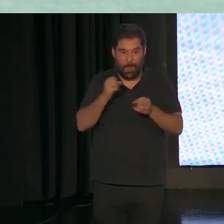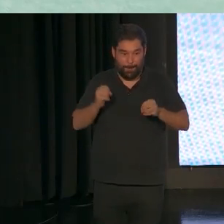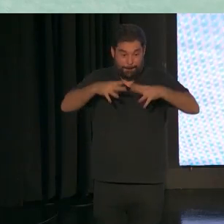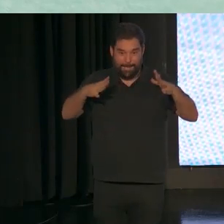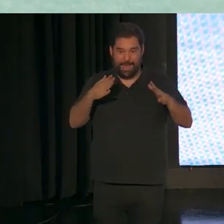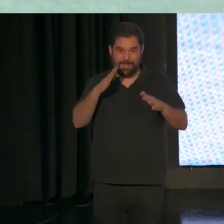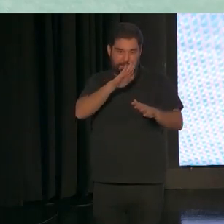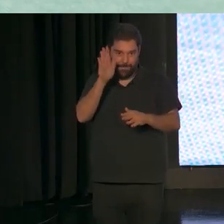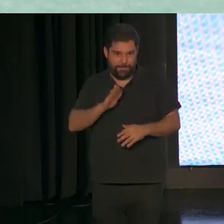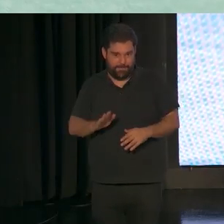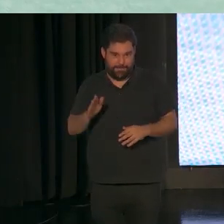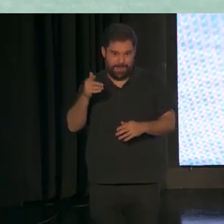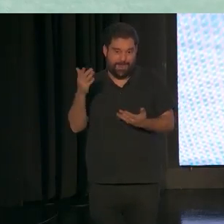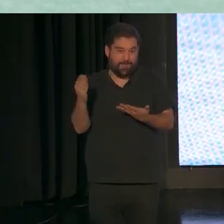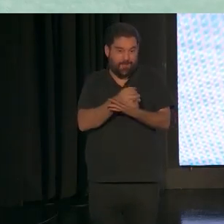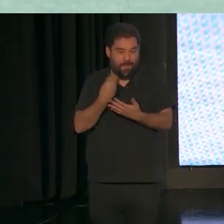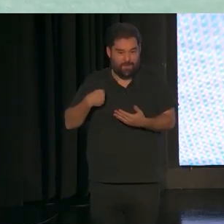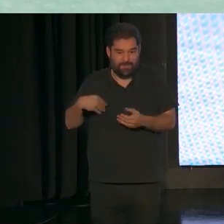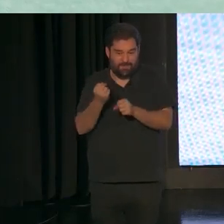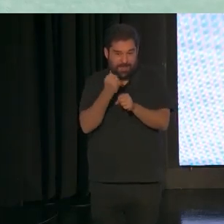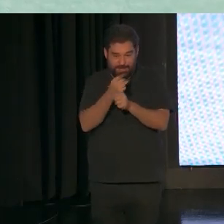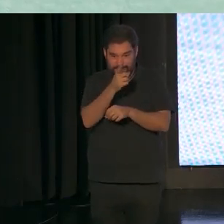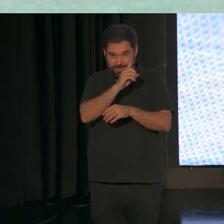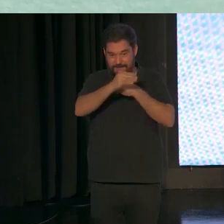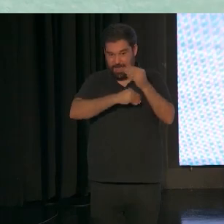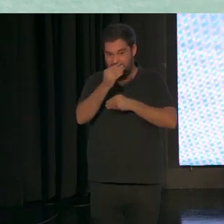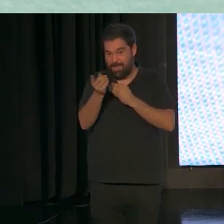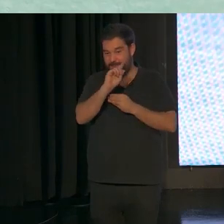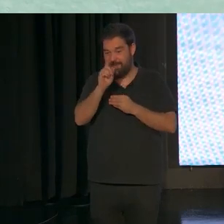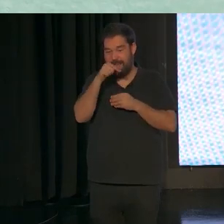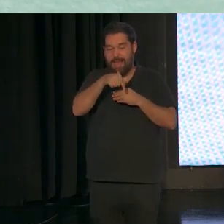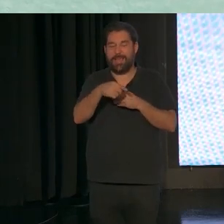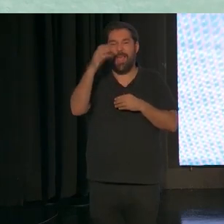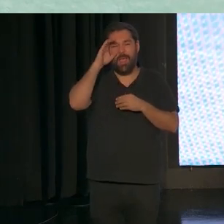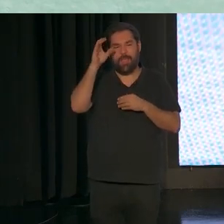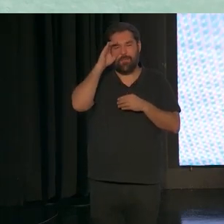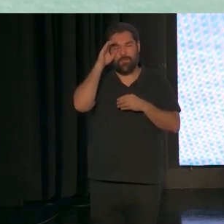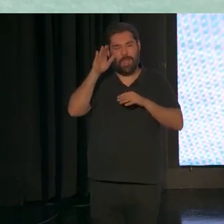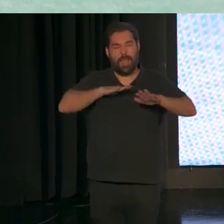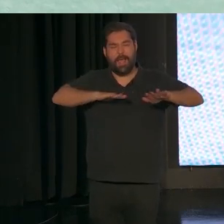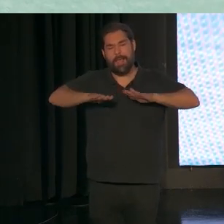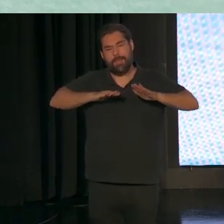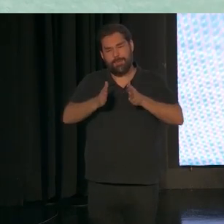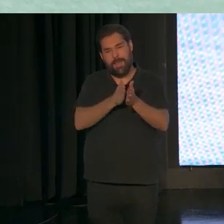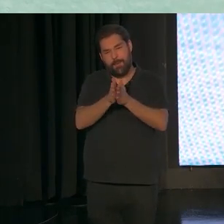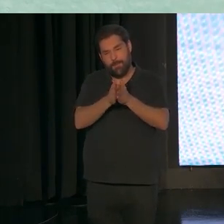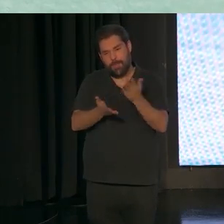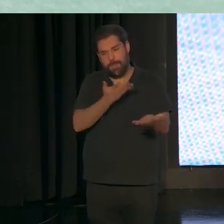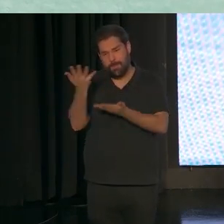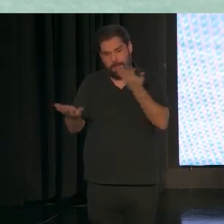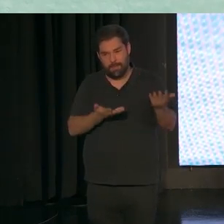tiempo ahora vamos todos a esto vamos todos a lo otro sino tiene que tener una escucha Y una receptividad para ir dando